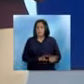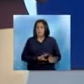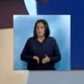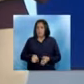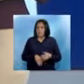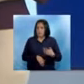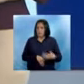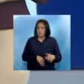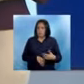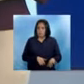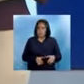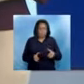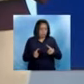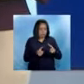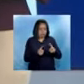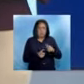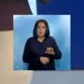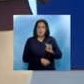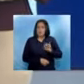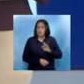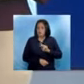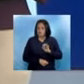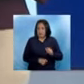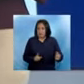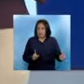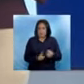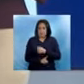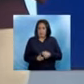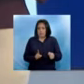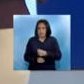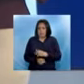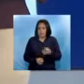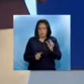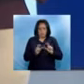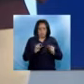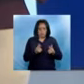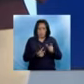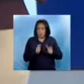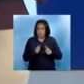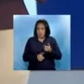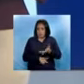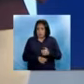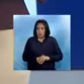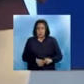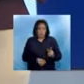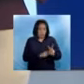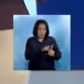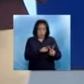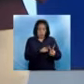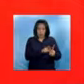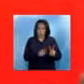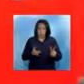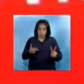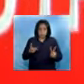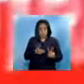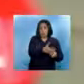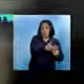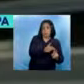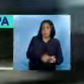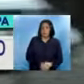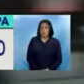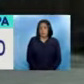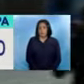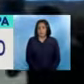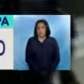En medio de un operativo, inspectores de la Sutran fueron agredidos por una turba. Dos de los agentes fueron atropellados.